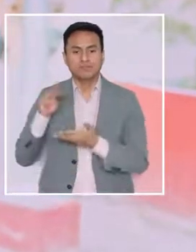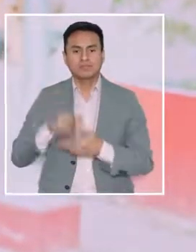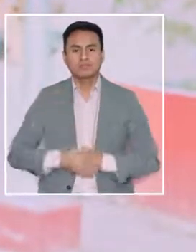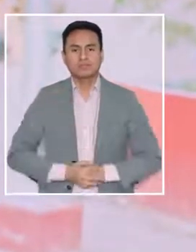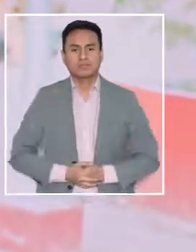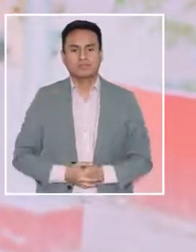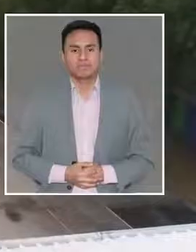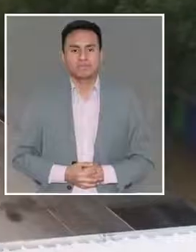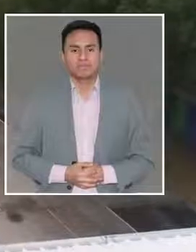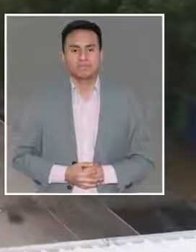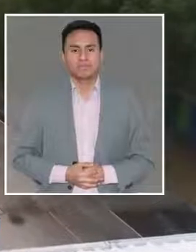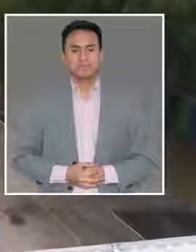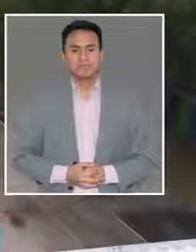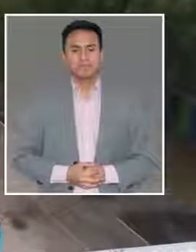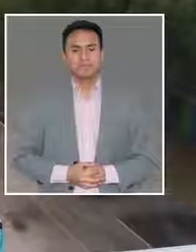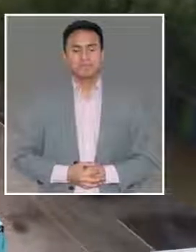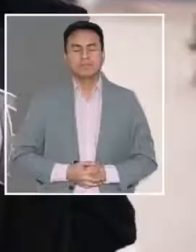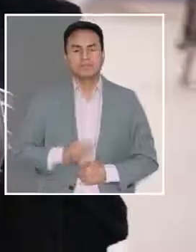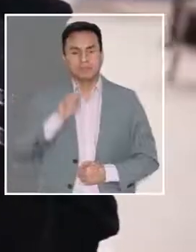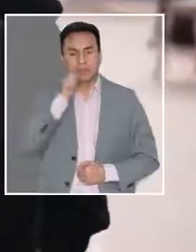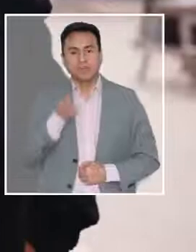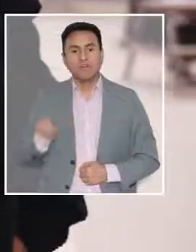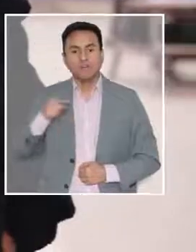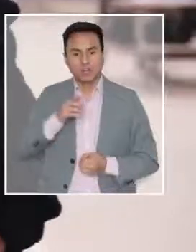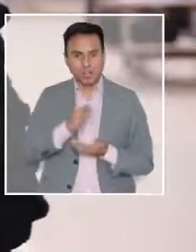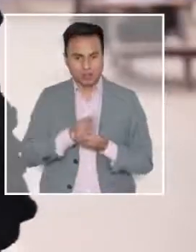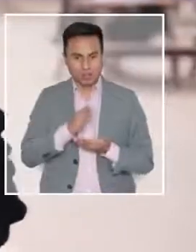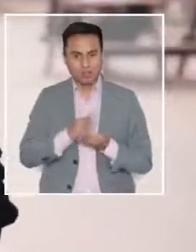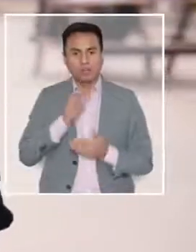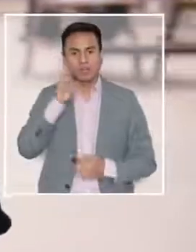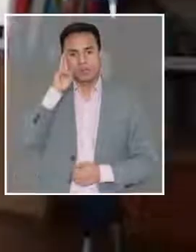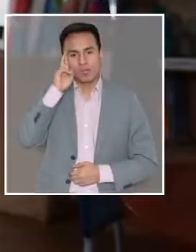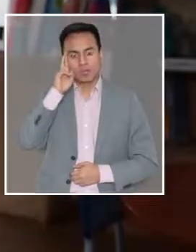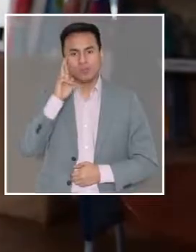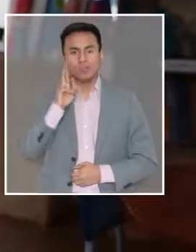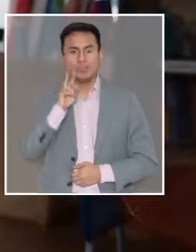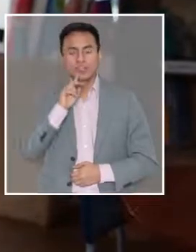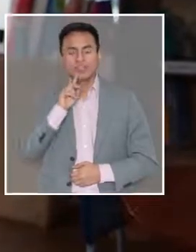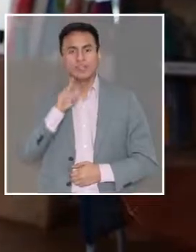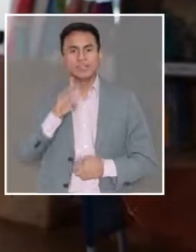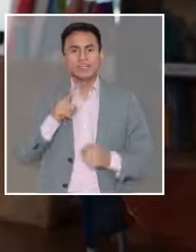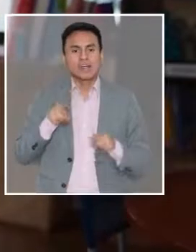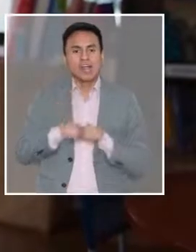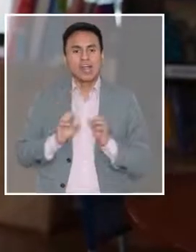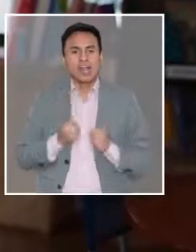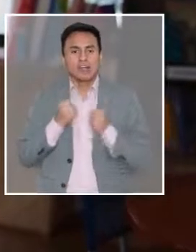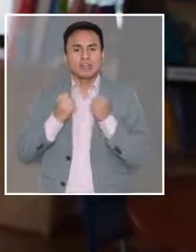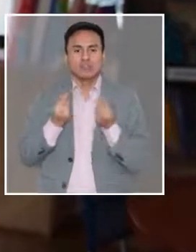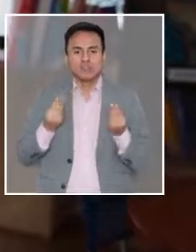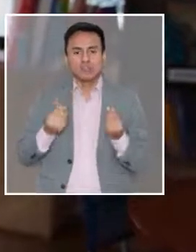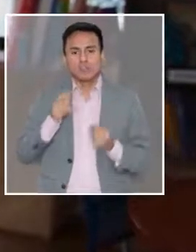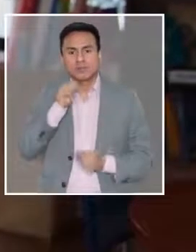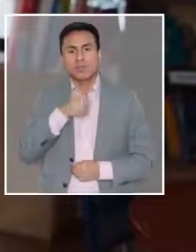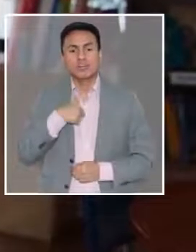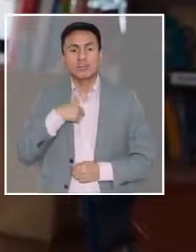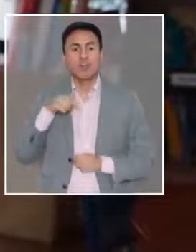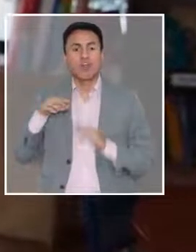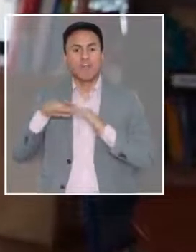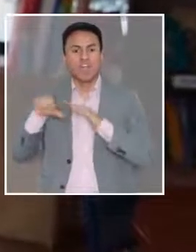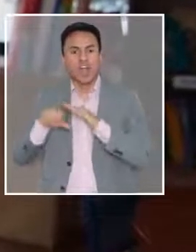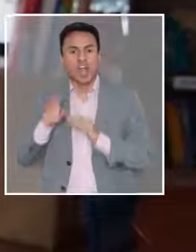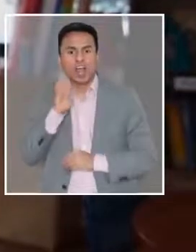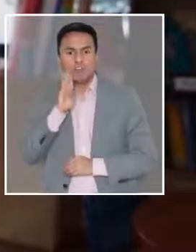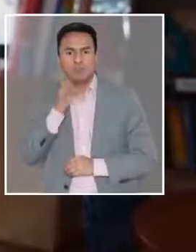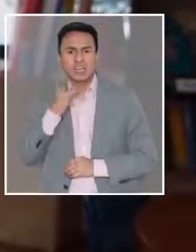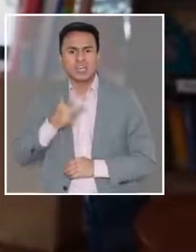por ayudar a mi mamá. Lo que significó volver al colegio, me acuerdo que tenía tanta ansiedad en ese momento que yo a veces